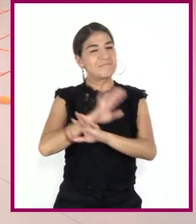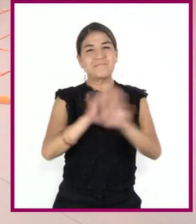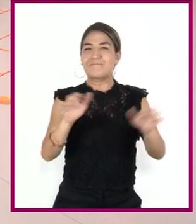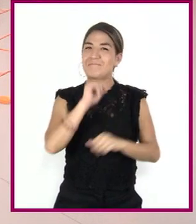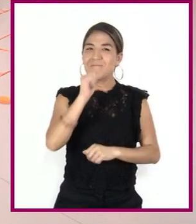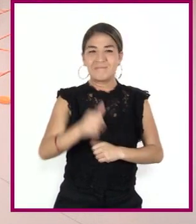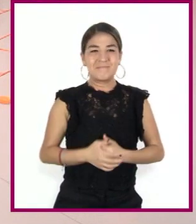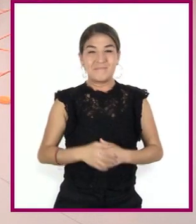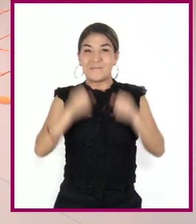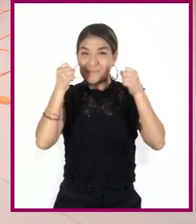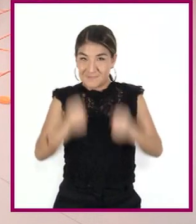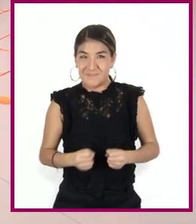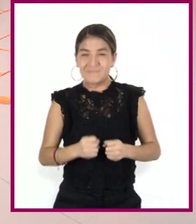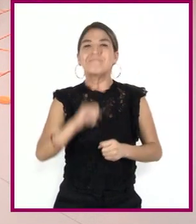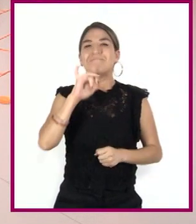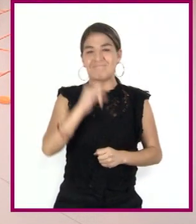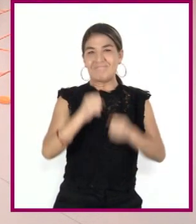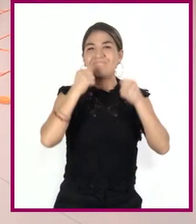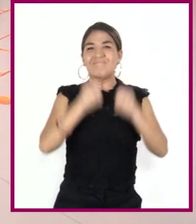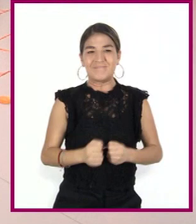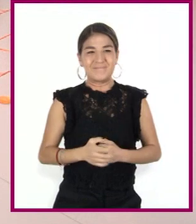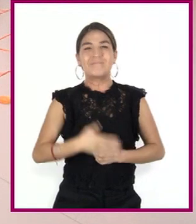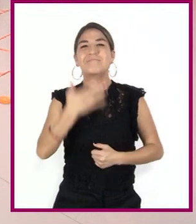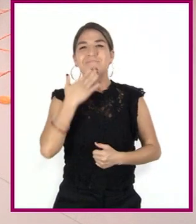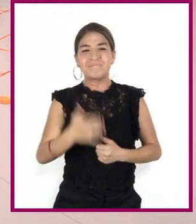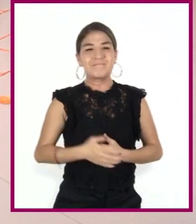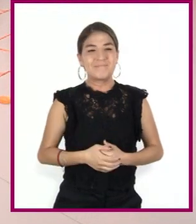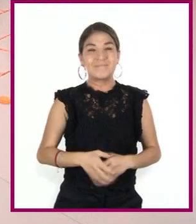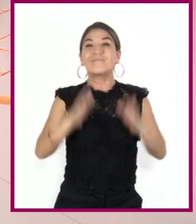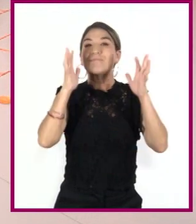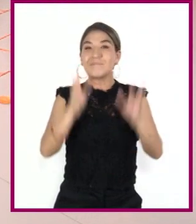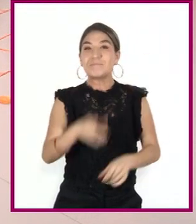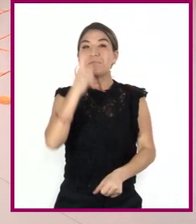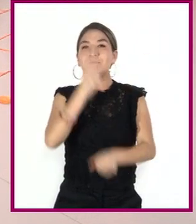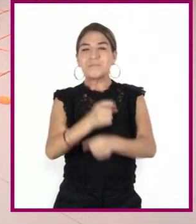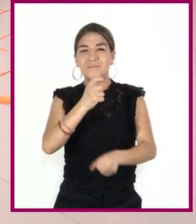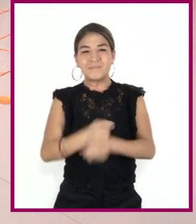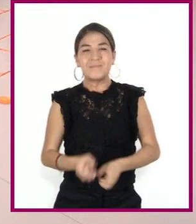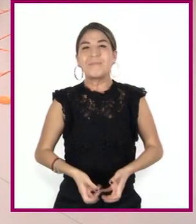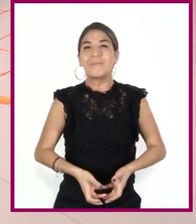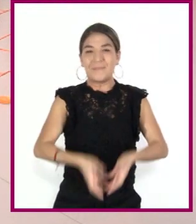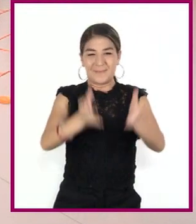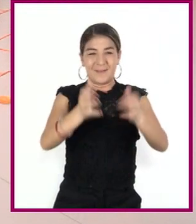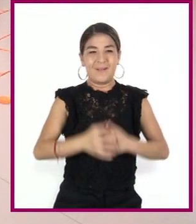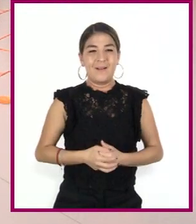maestra. ¿Seguro? Vamos viendo, seguro, vamos seguro, a ver. Excelente. Vamos a dar el primer lanzamiento.